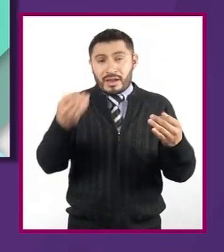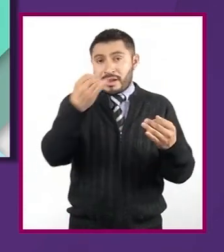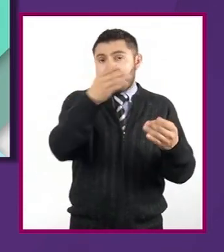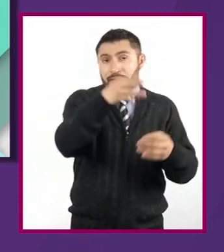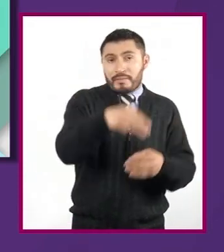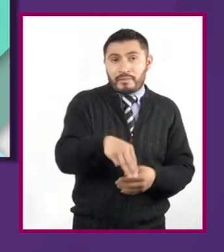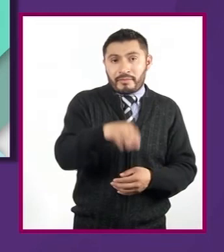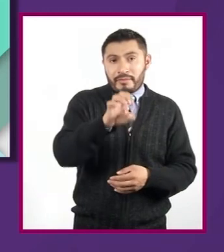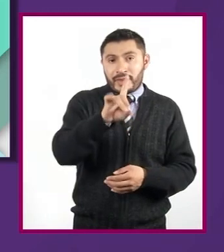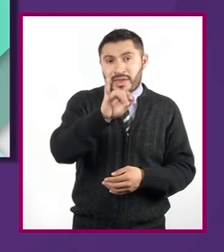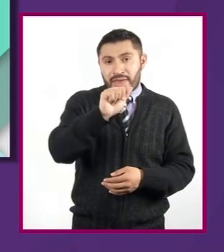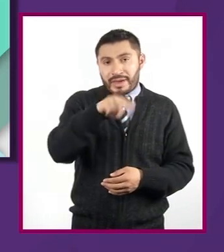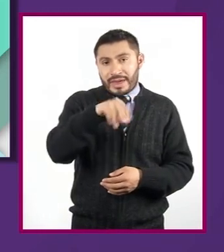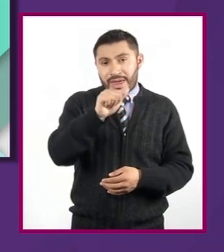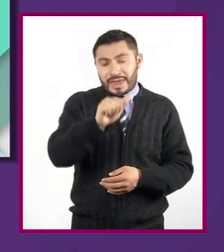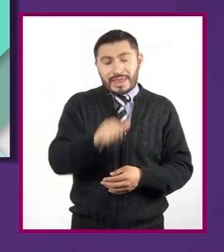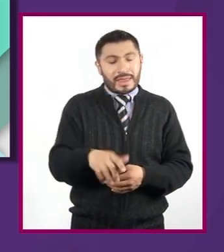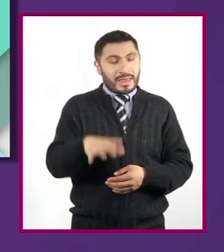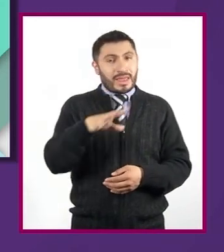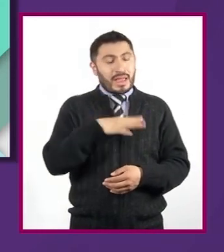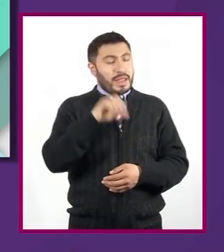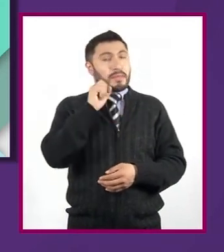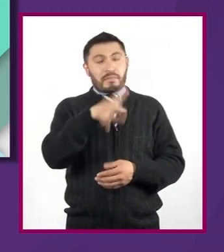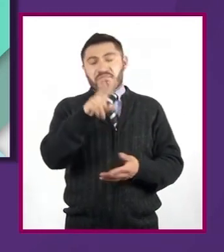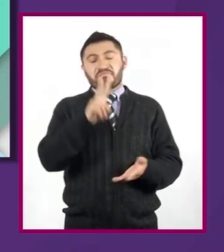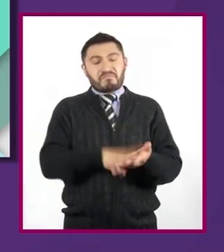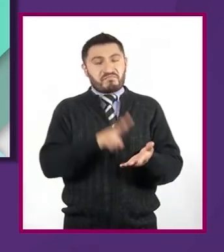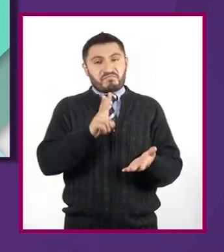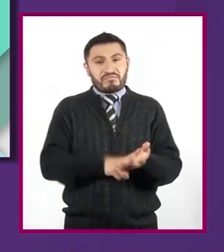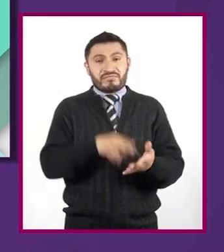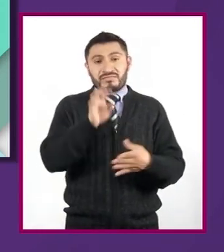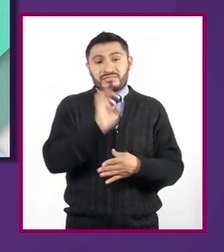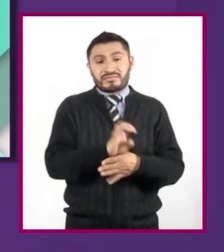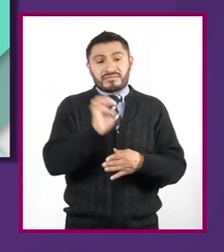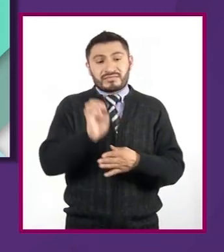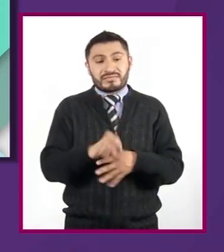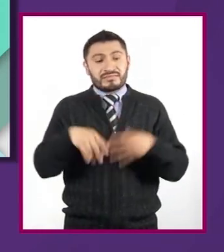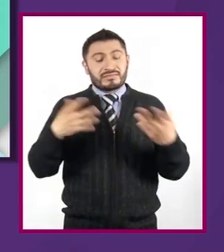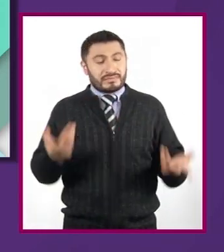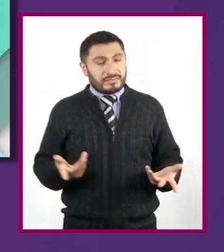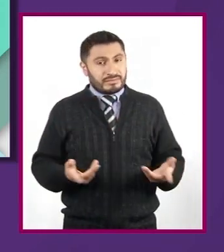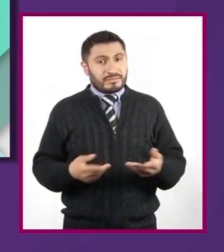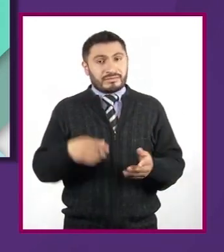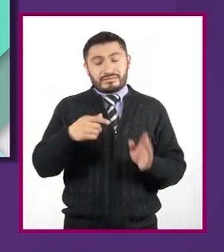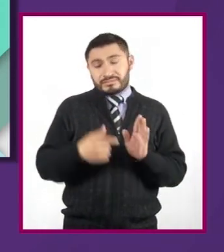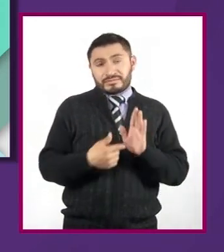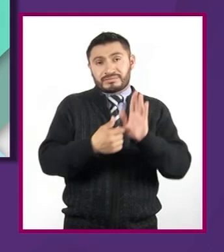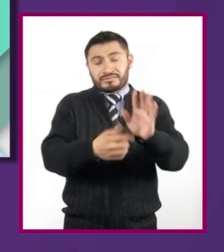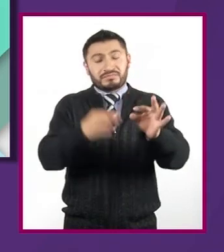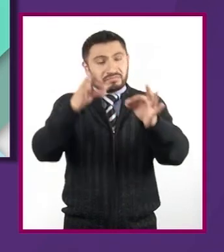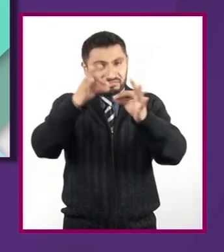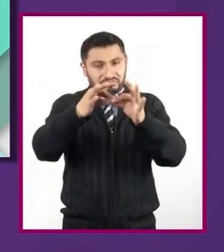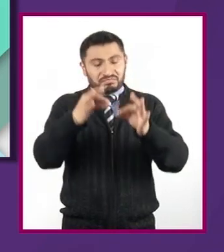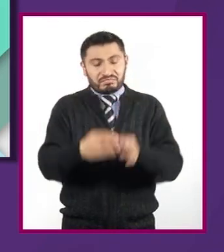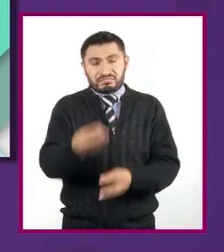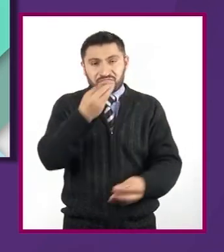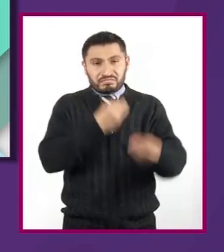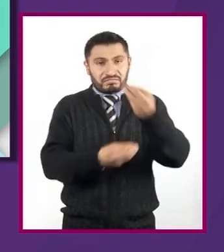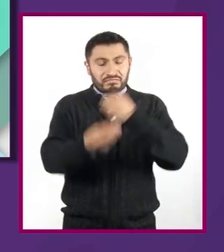mediana prácticamente tienen el mismo valor. Por lo tanto, la muestra cumple con el